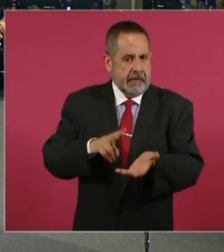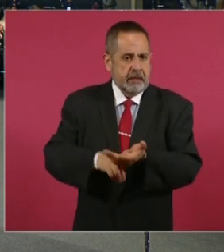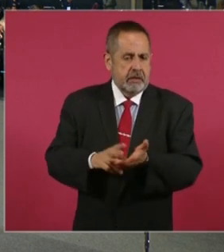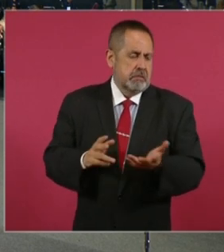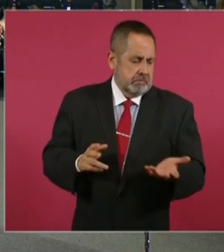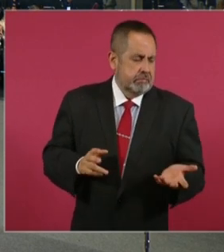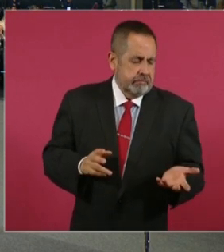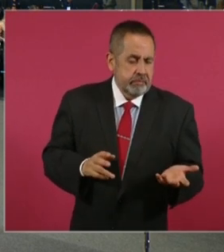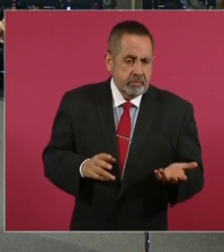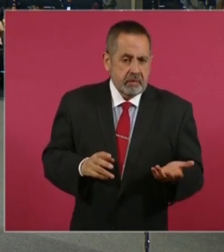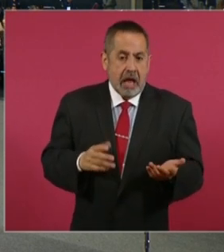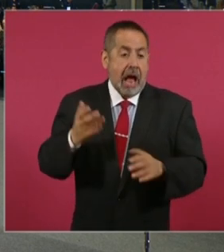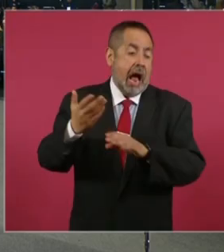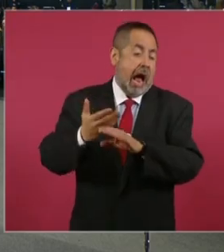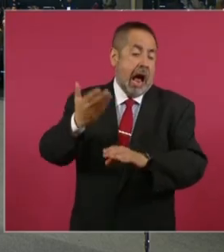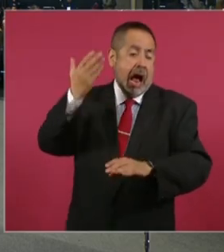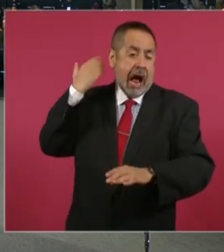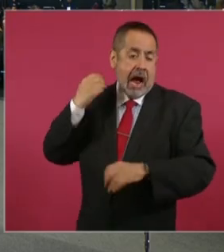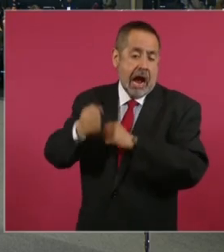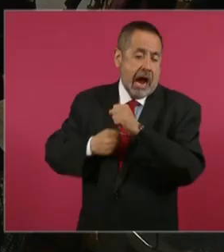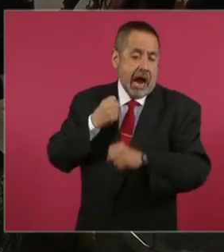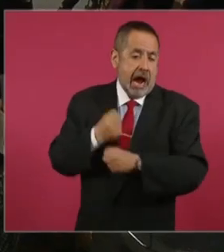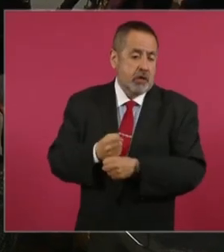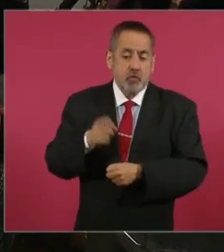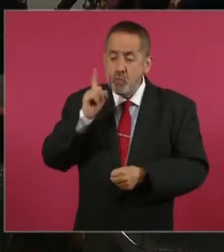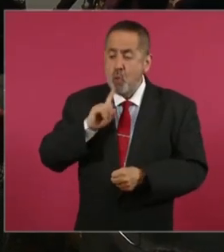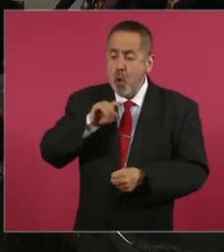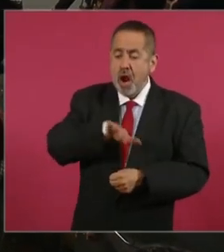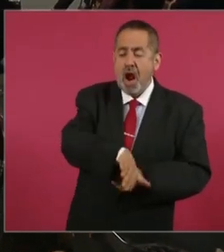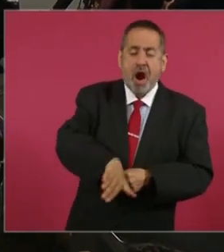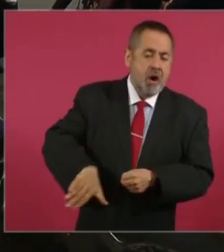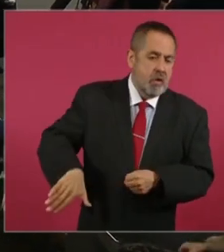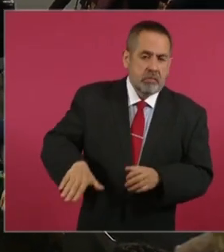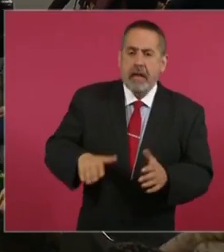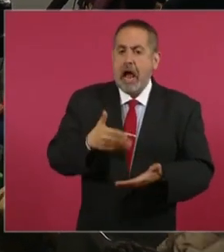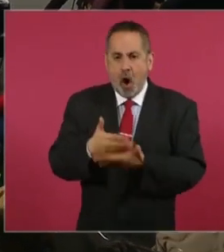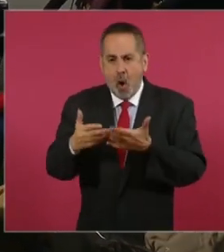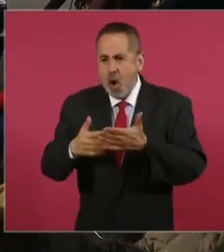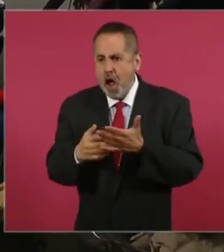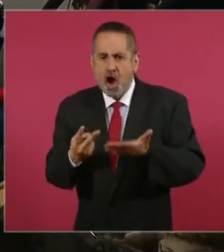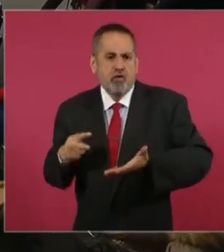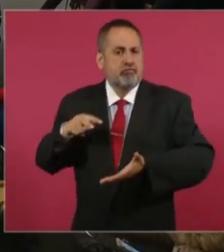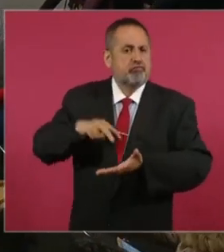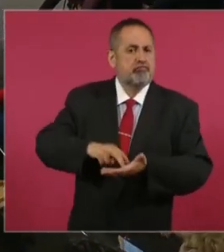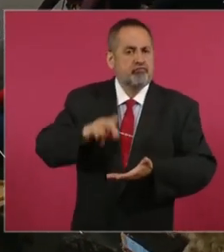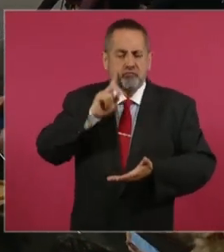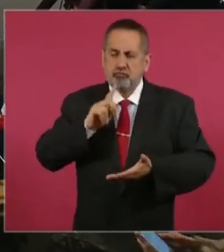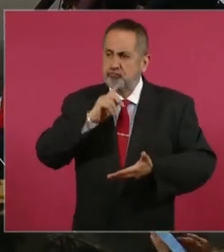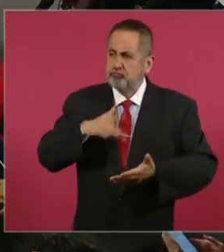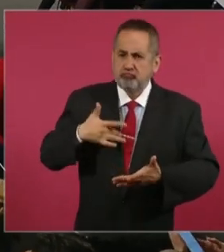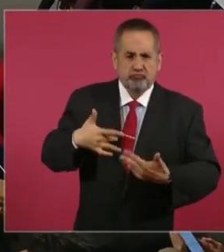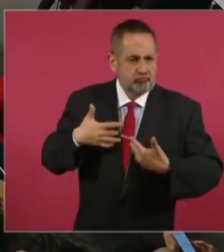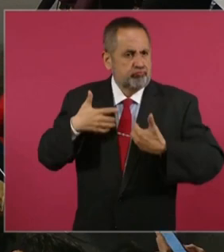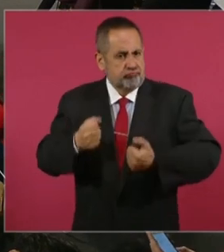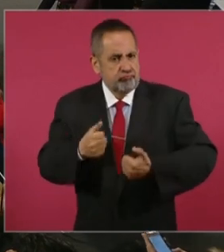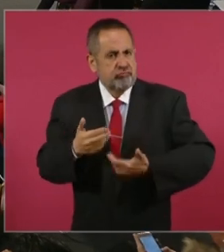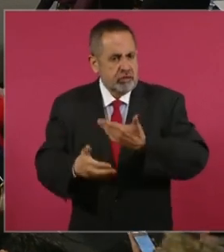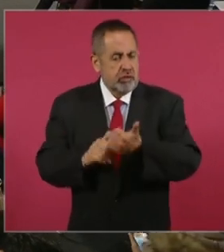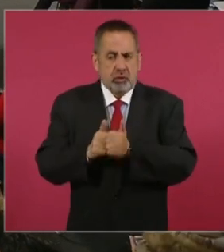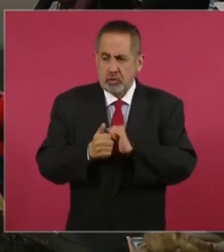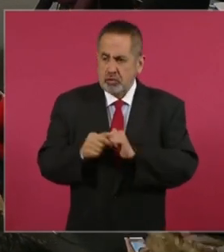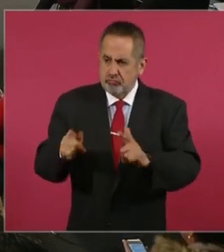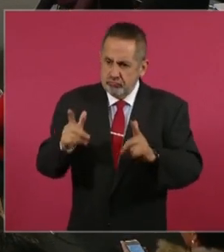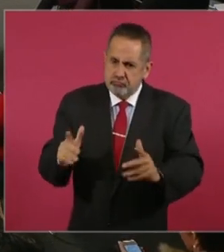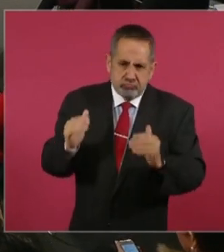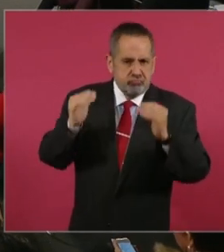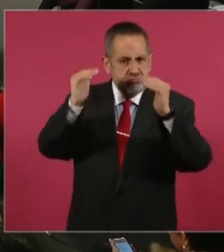veces histórica, históricamente silenciada, está surgiendo con nuevos retos, con nuevos bríos, con otra sensibilidad que complementa y con altura